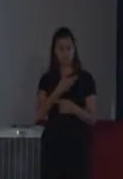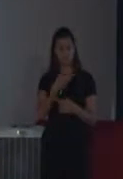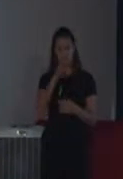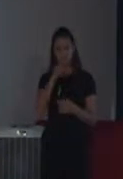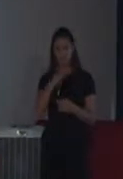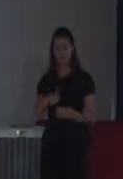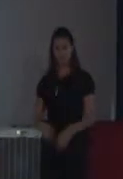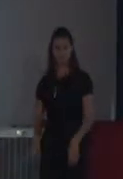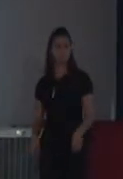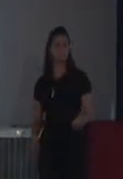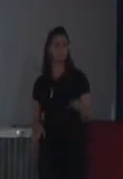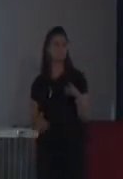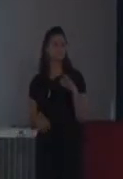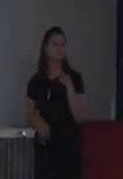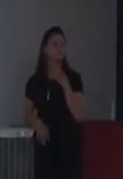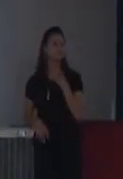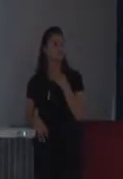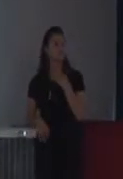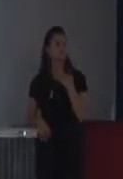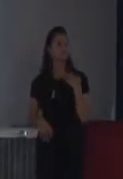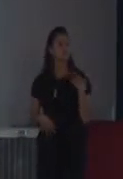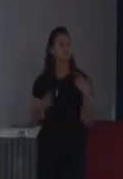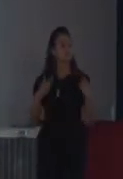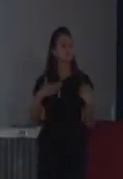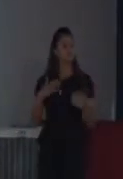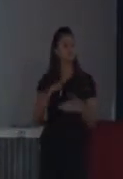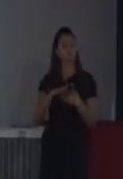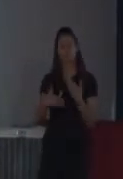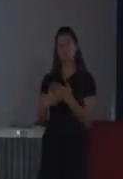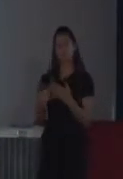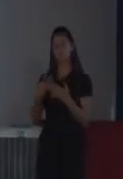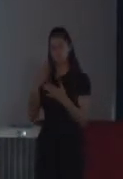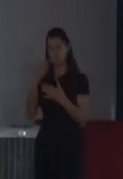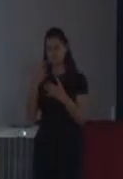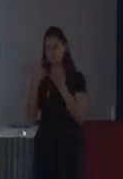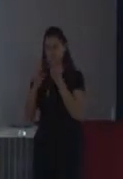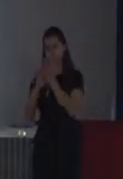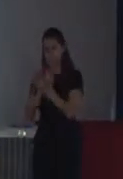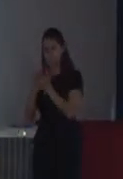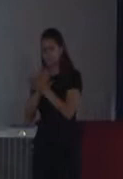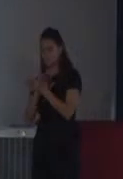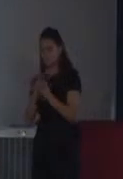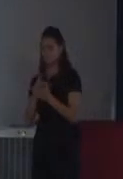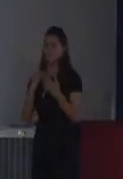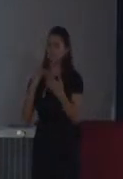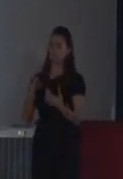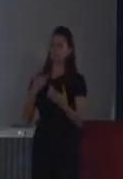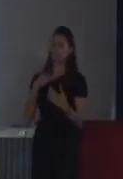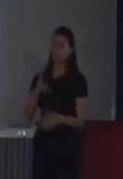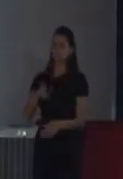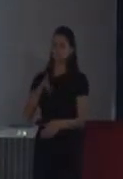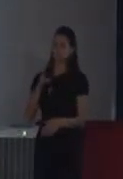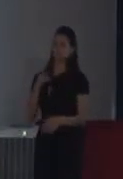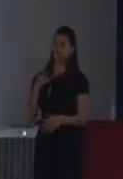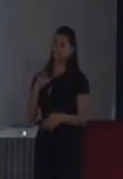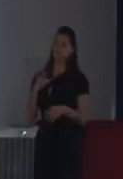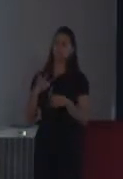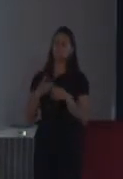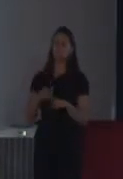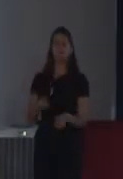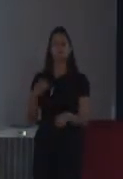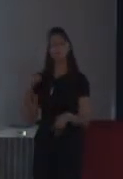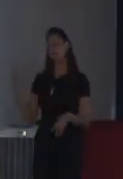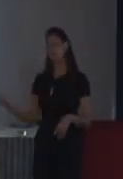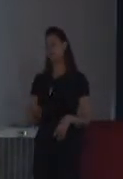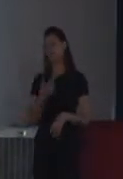etcétera. Yo, digamos, o sea, digamos, todas esas historias para mí son dramáticas y yo me sensibilizo con ellas. Sin embargo,